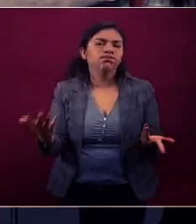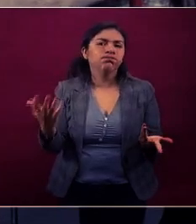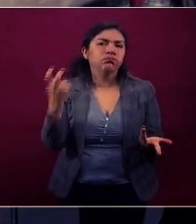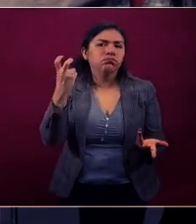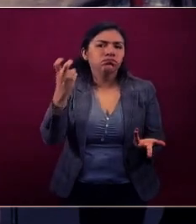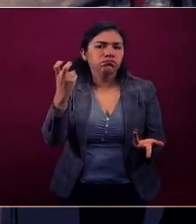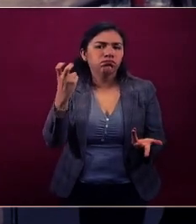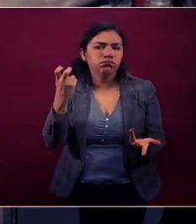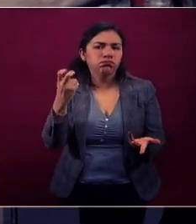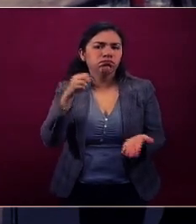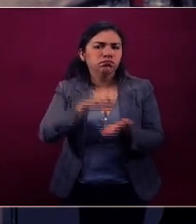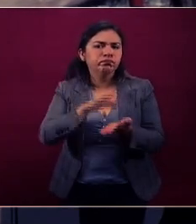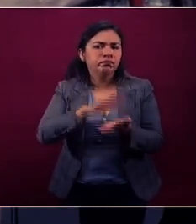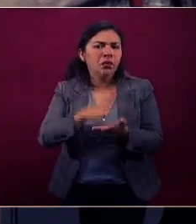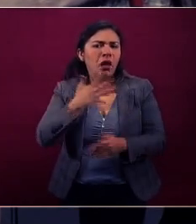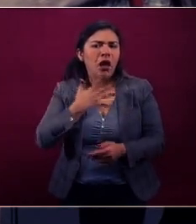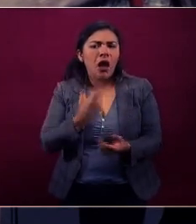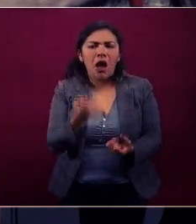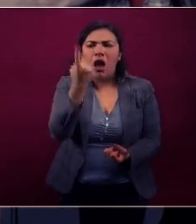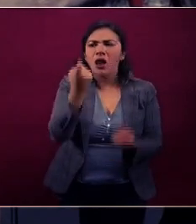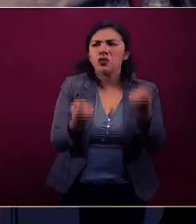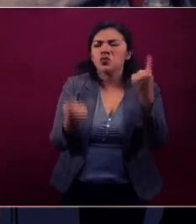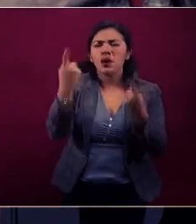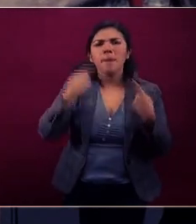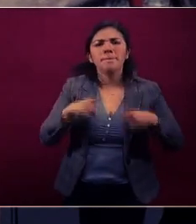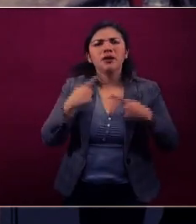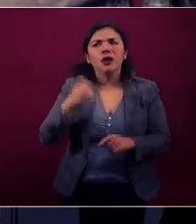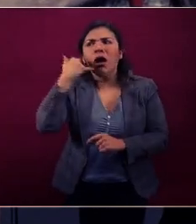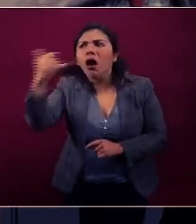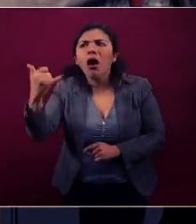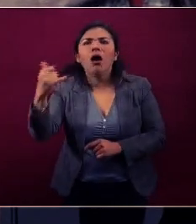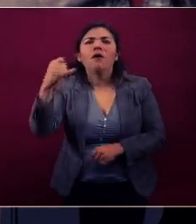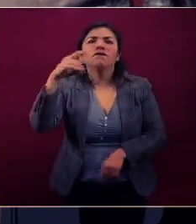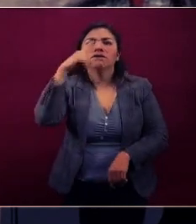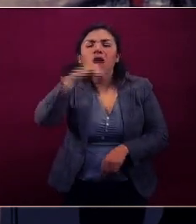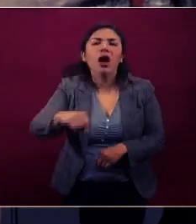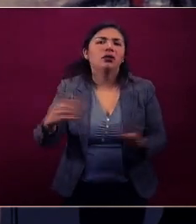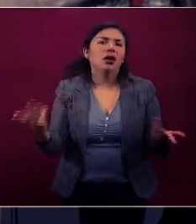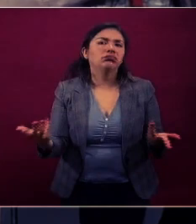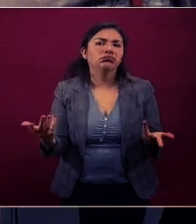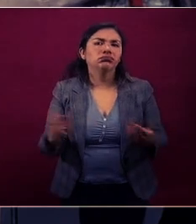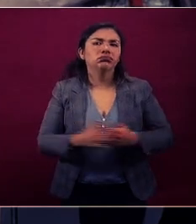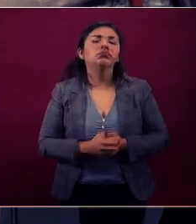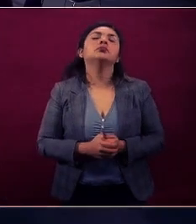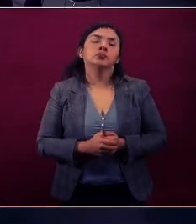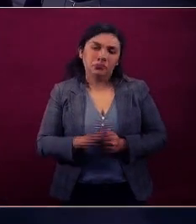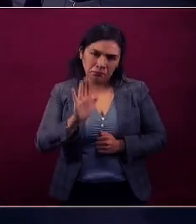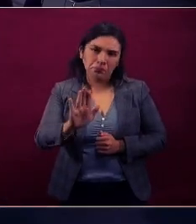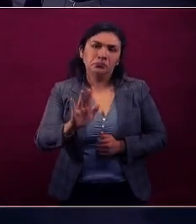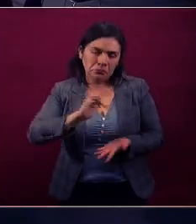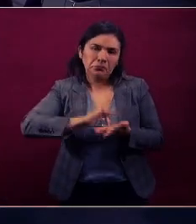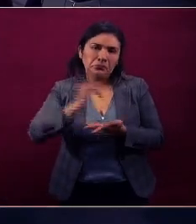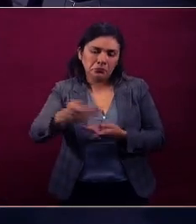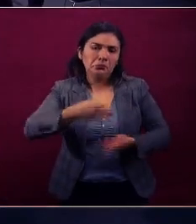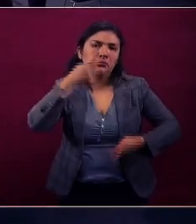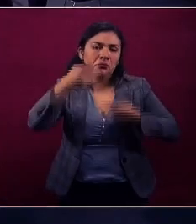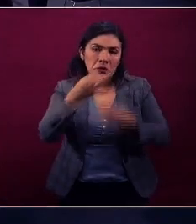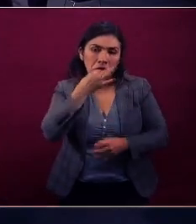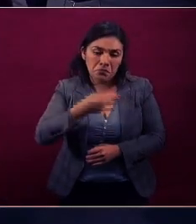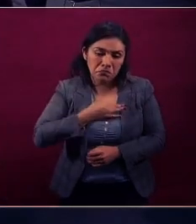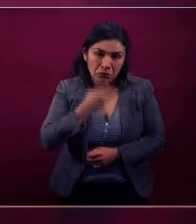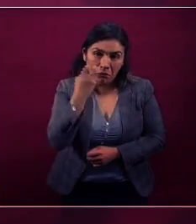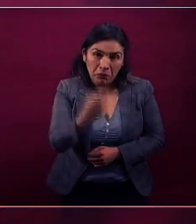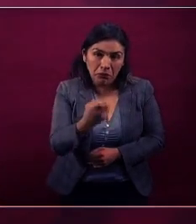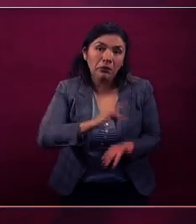algunos reportes de personas que han tenido que ocupar este servicio. Entonces, ¿qué pasa? Vamos a trabajar, gracias por la alerta, vamos a